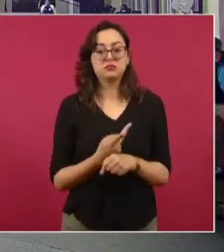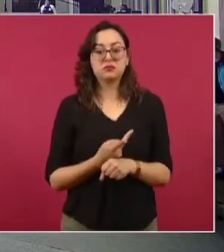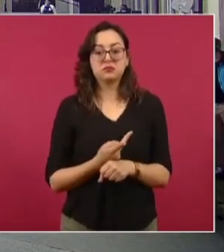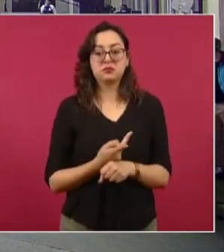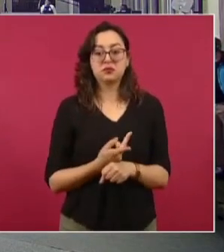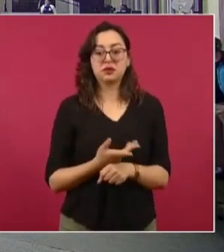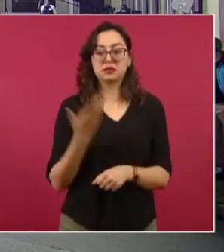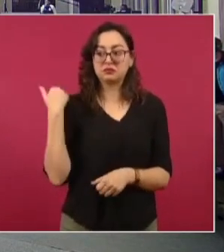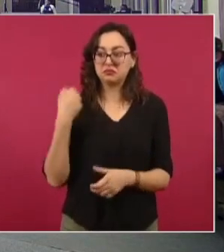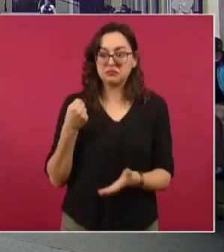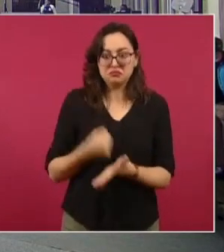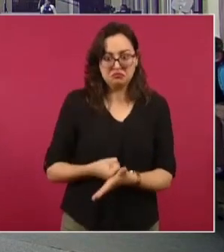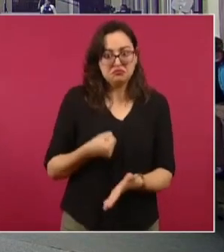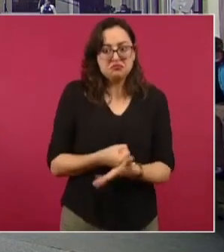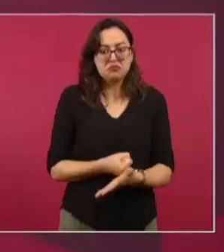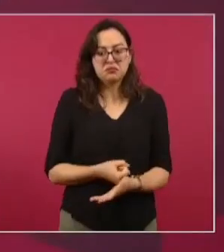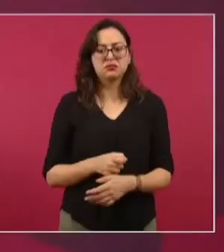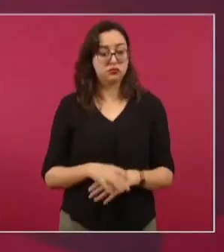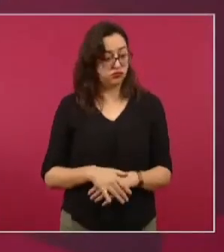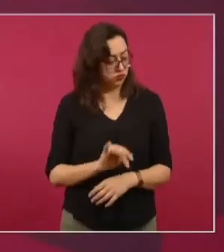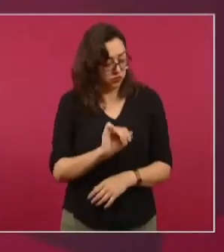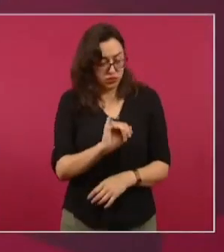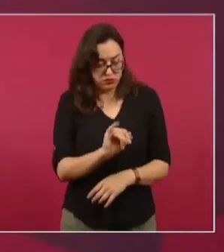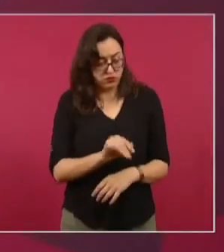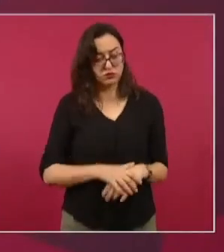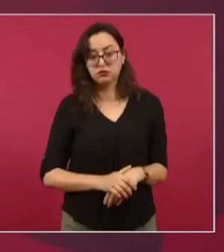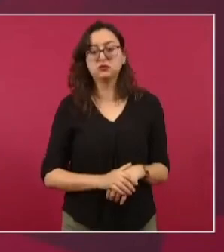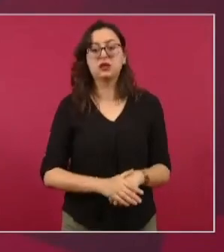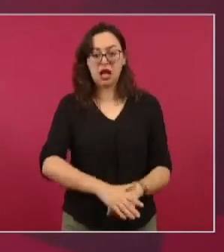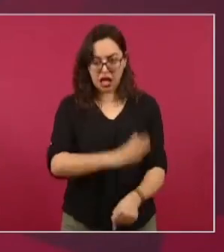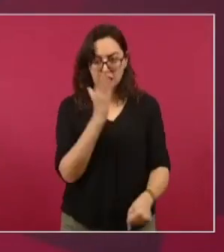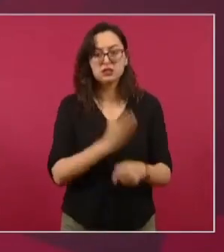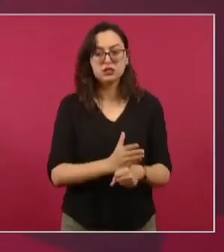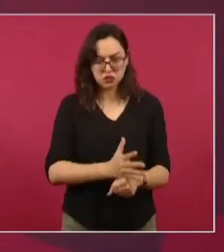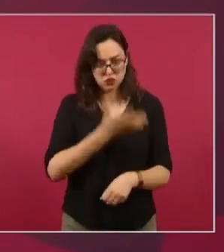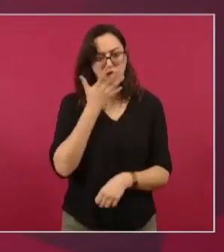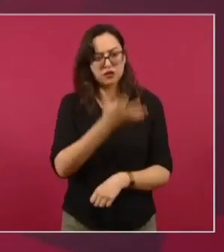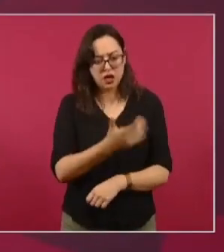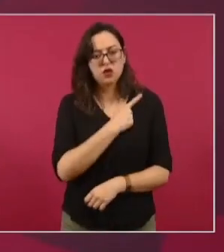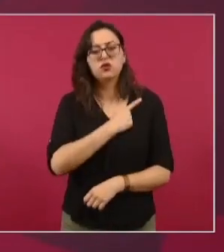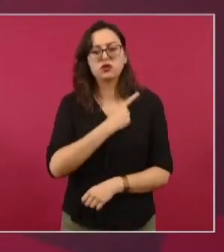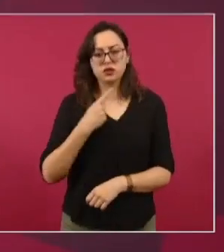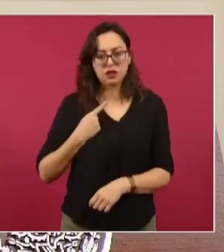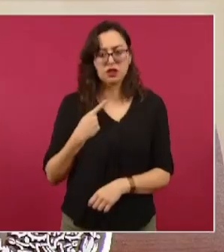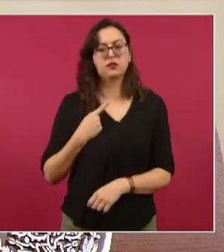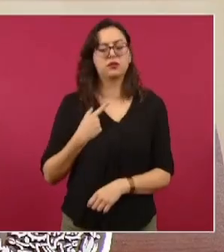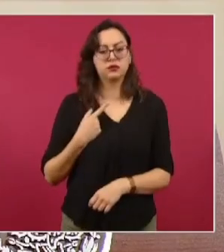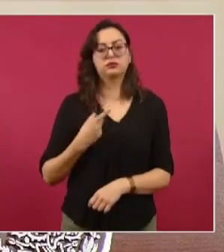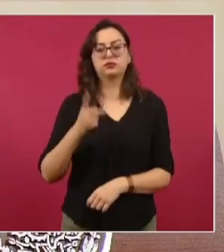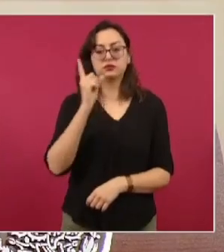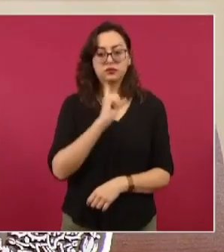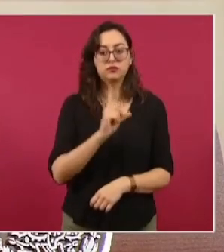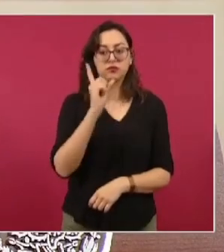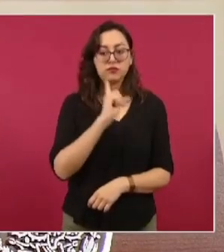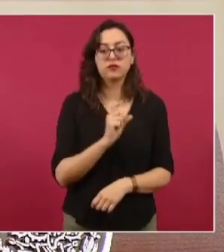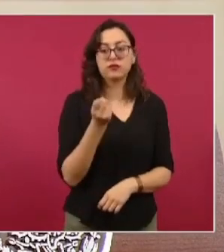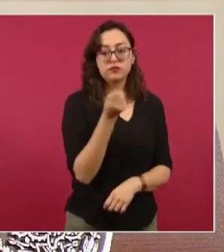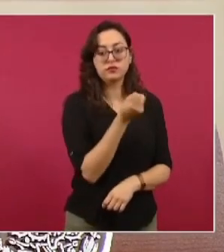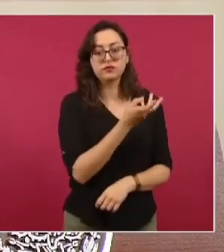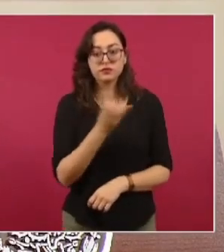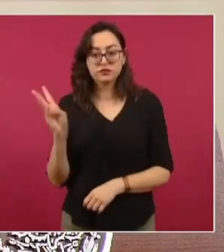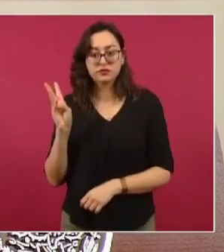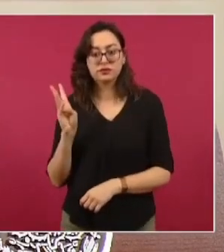haber impunidad para nadie que las mujeres tengan este